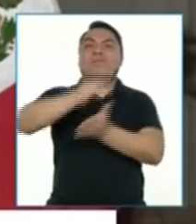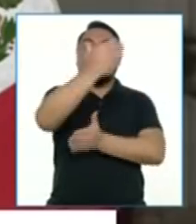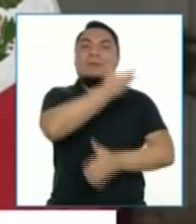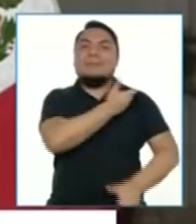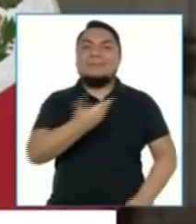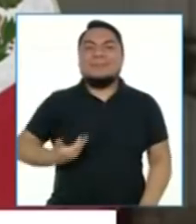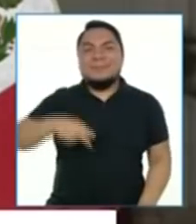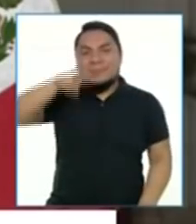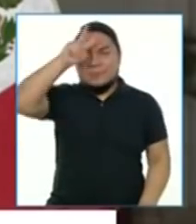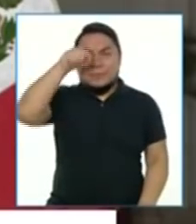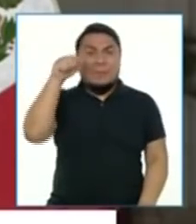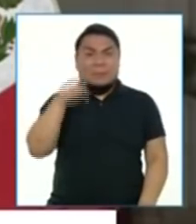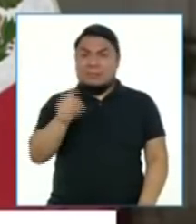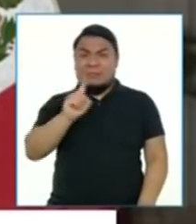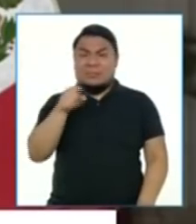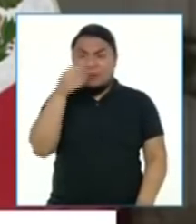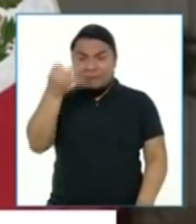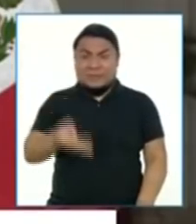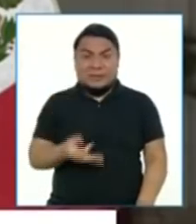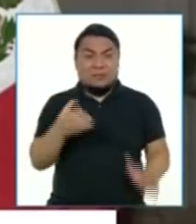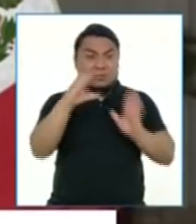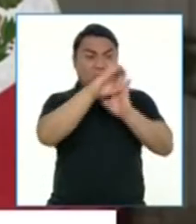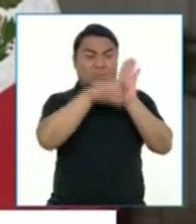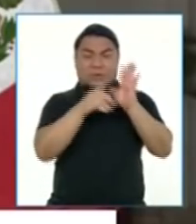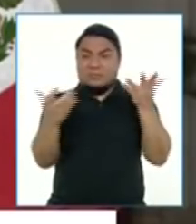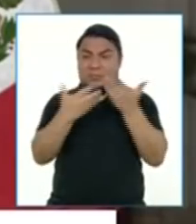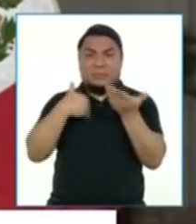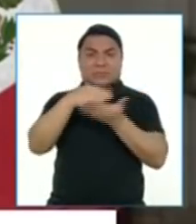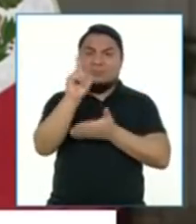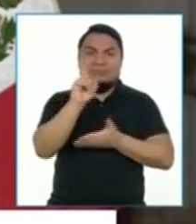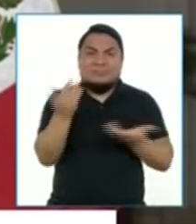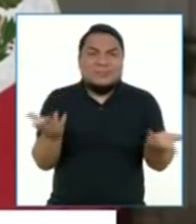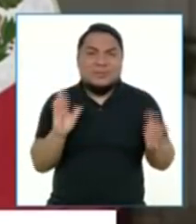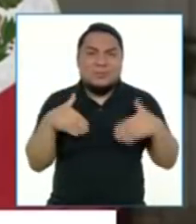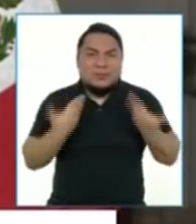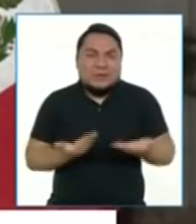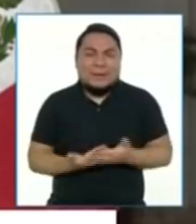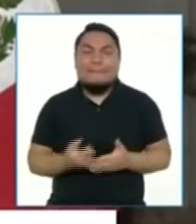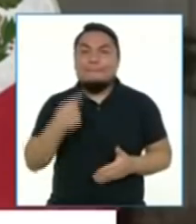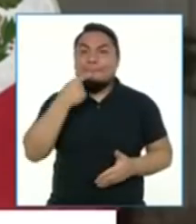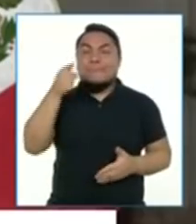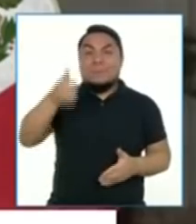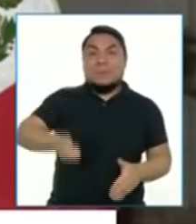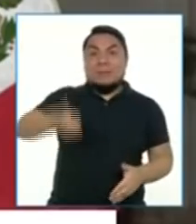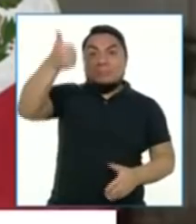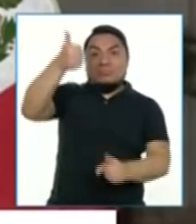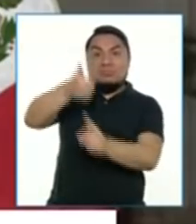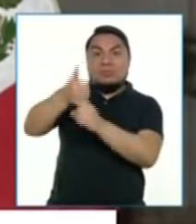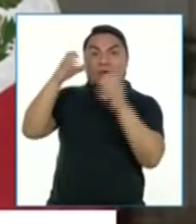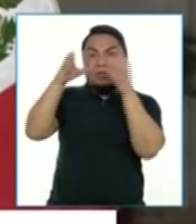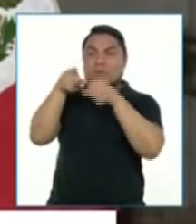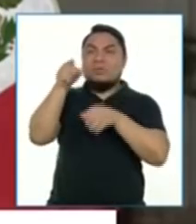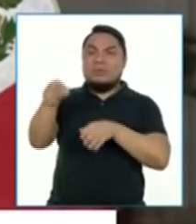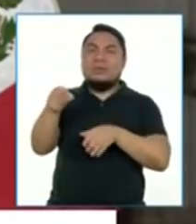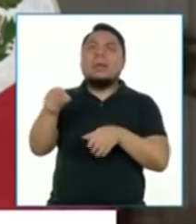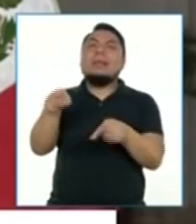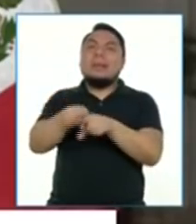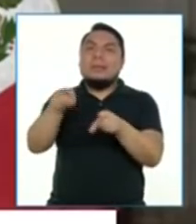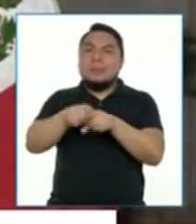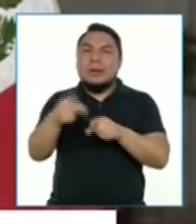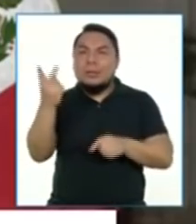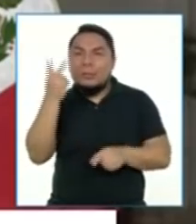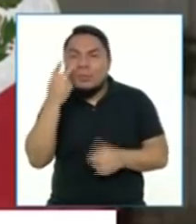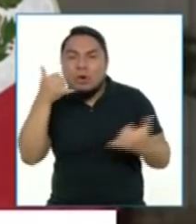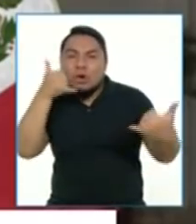están desesperadas porque resulta que hay información que la fiscalía tiene que ellas ni conocían o que no habían tomado en cuenta